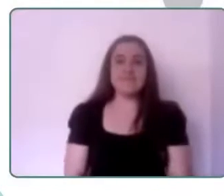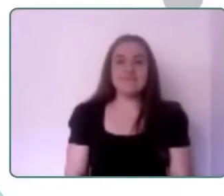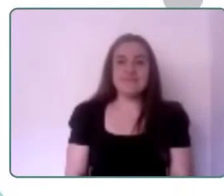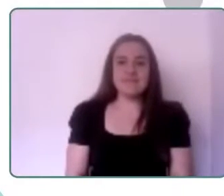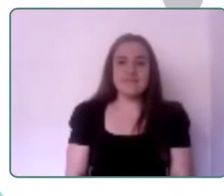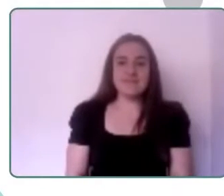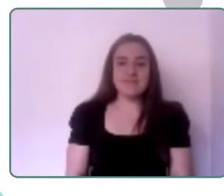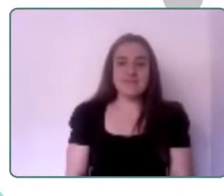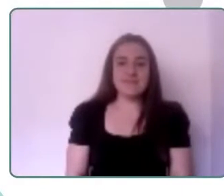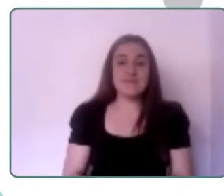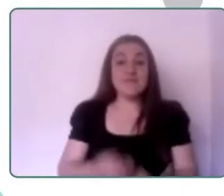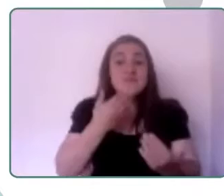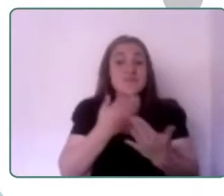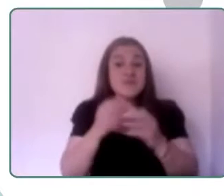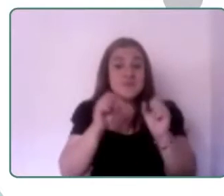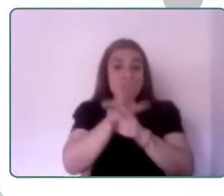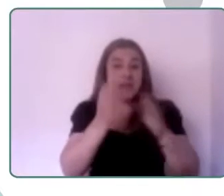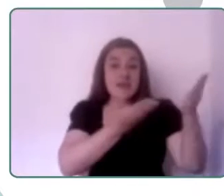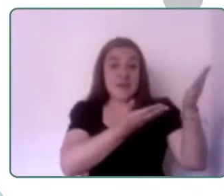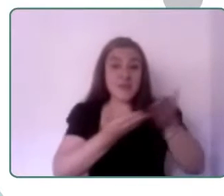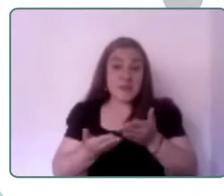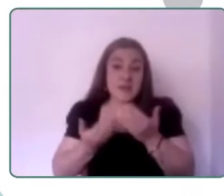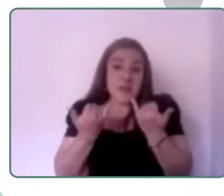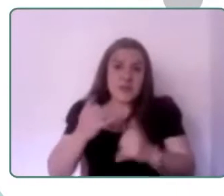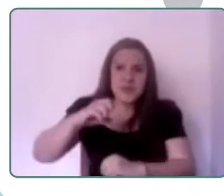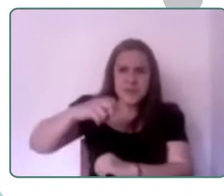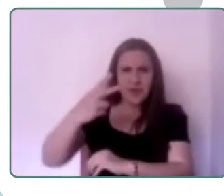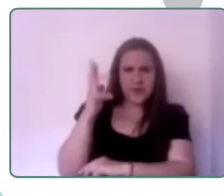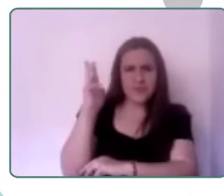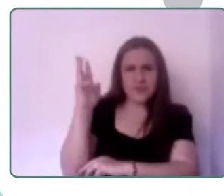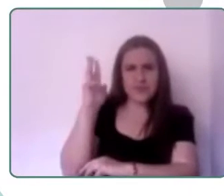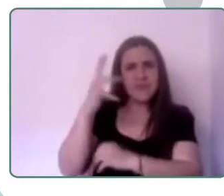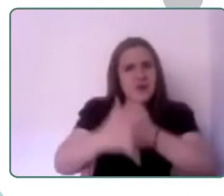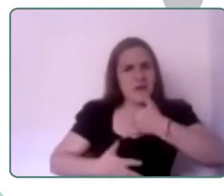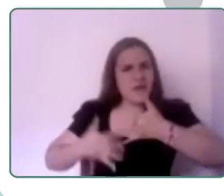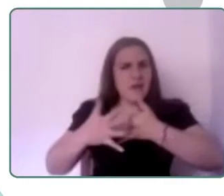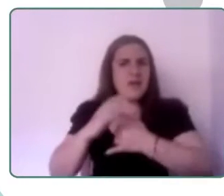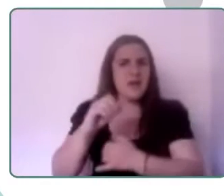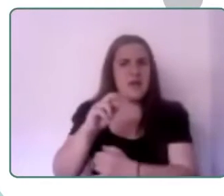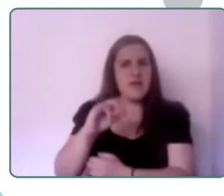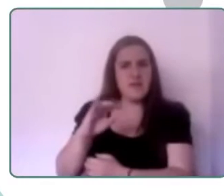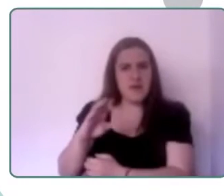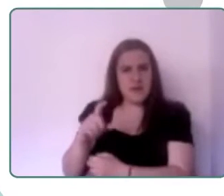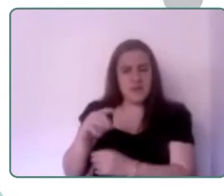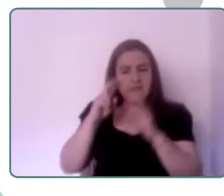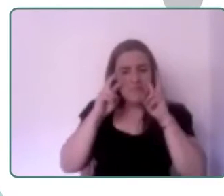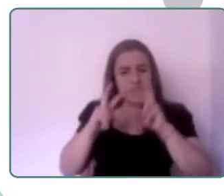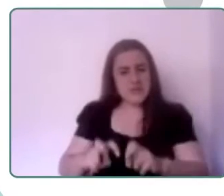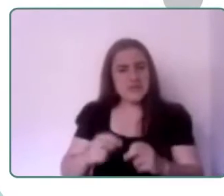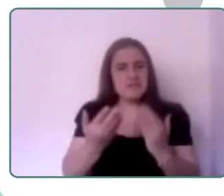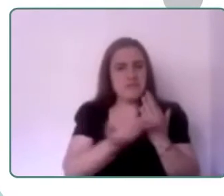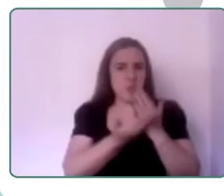Bueno, buenos días. Bienvenidos al segundo simposio latinoamericano y caribeño de investigación sobre educación inclusiva.